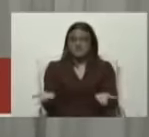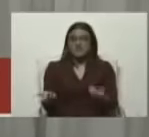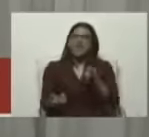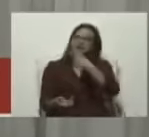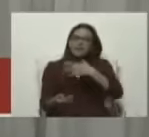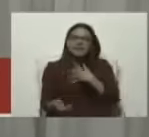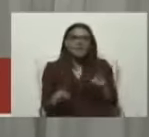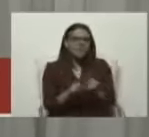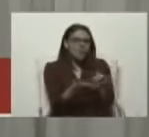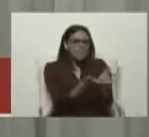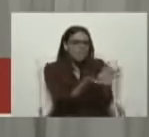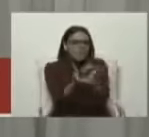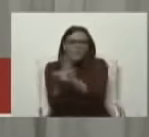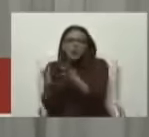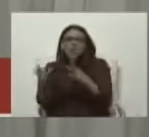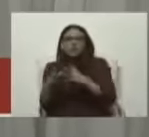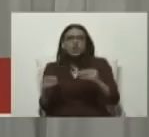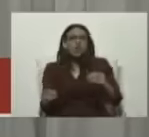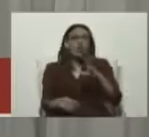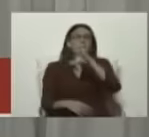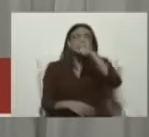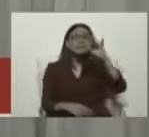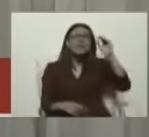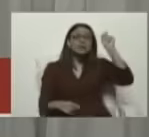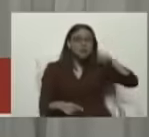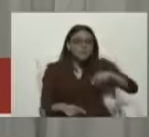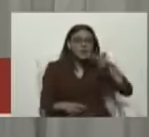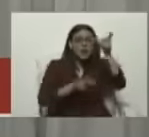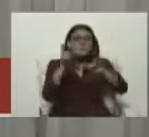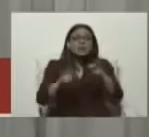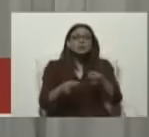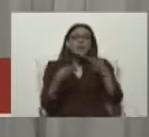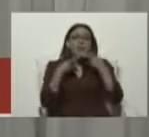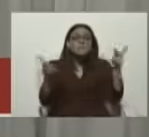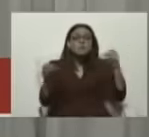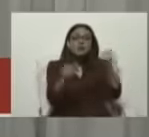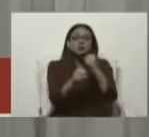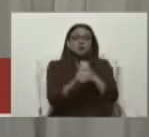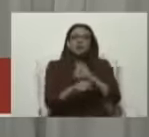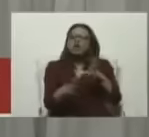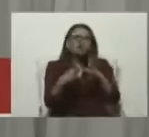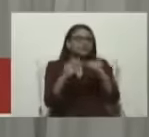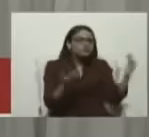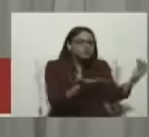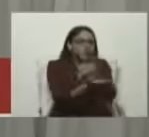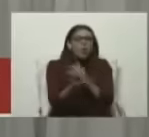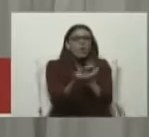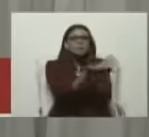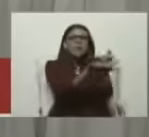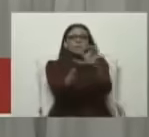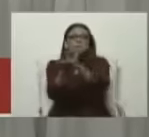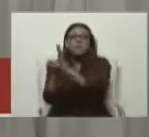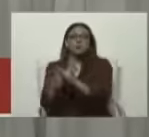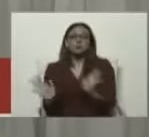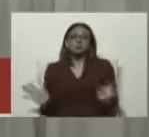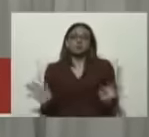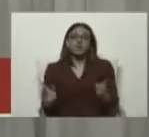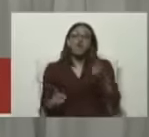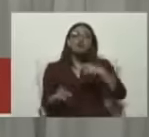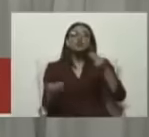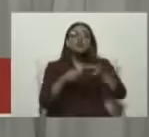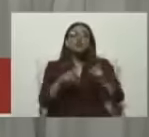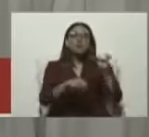los 500.000 empleados públicos que está previsto, como aquí está establecido, aquí lo dice clarito, hacer el Estado más